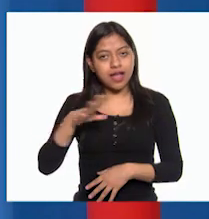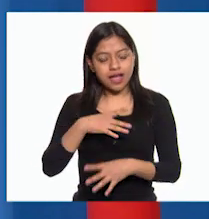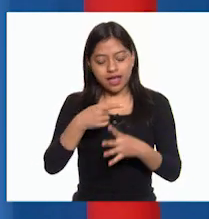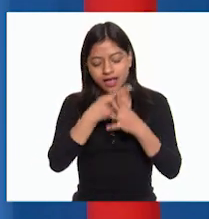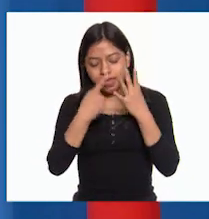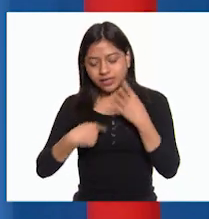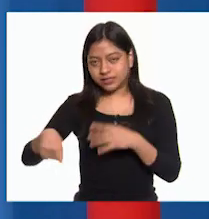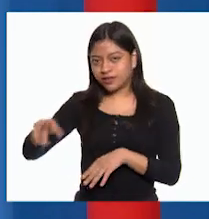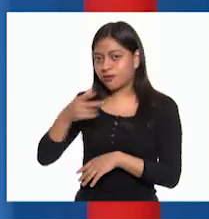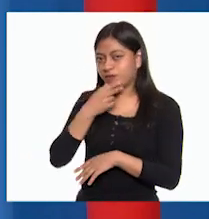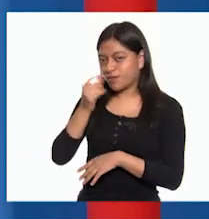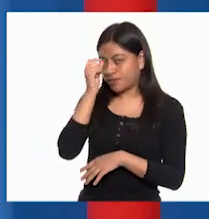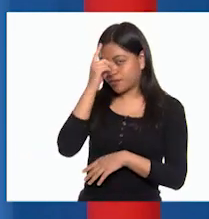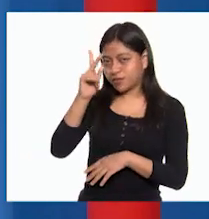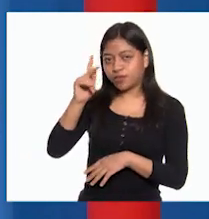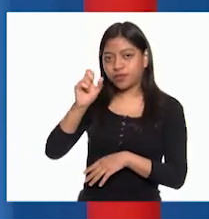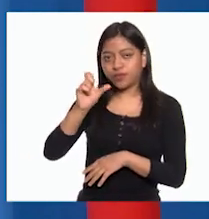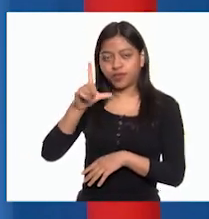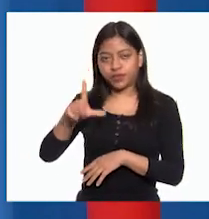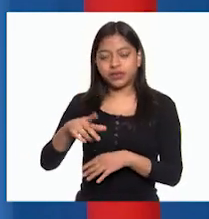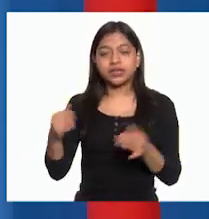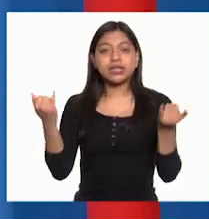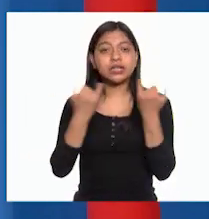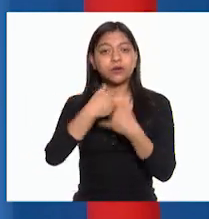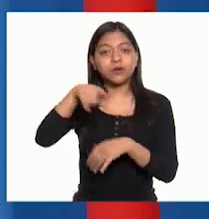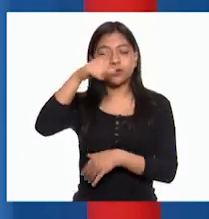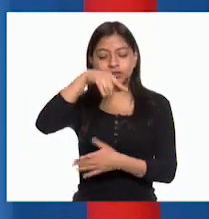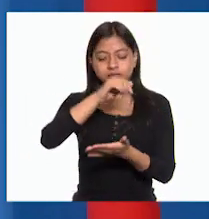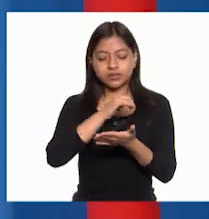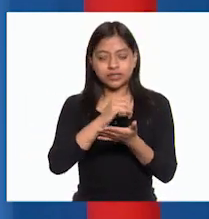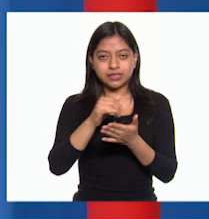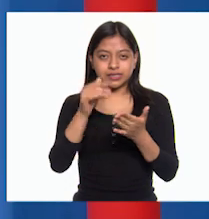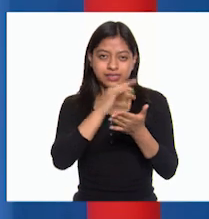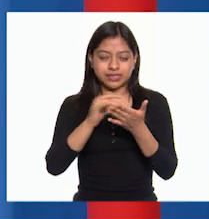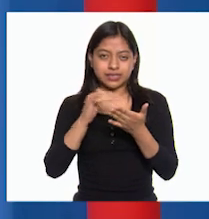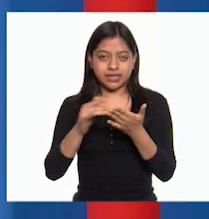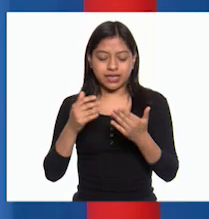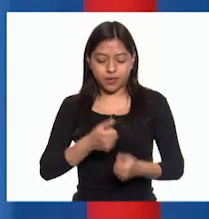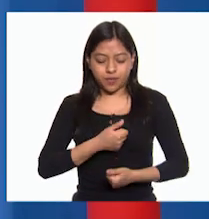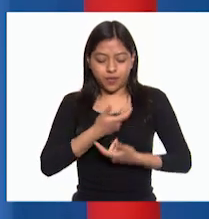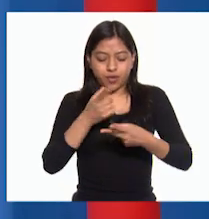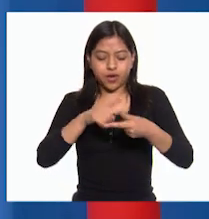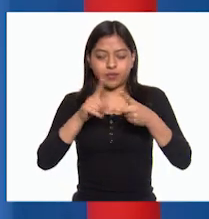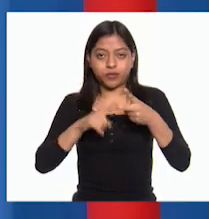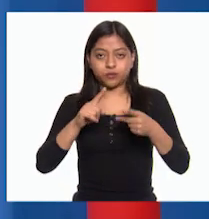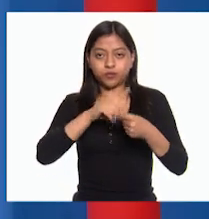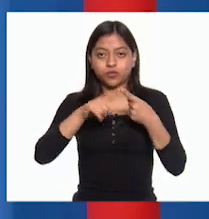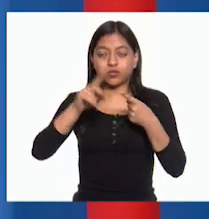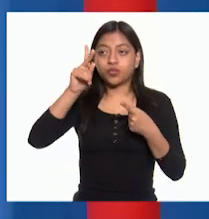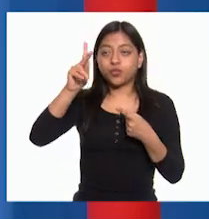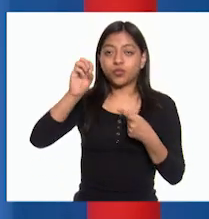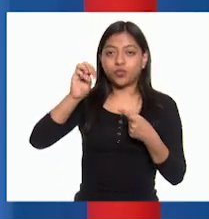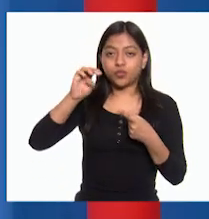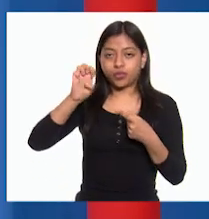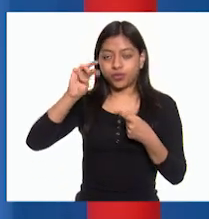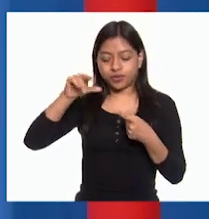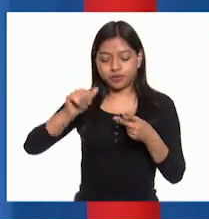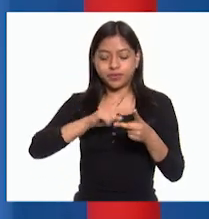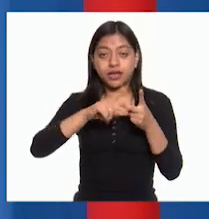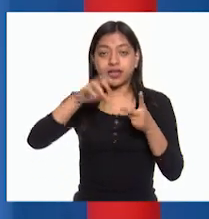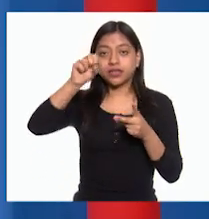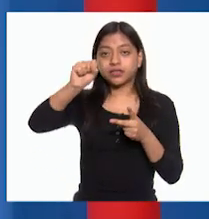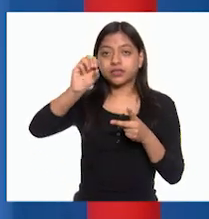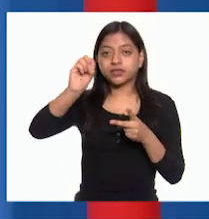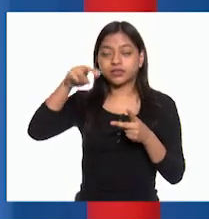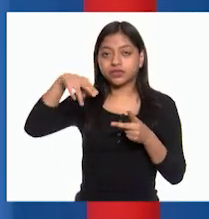de Paul Valéry. En particular, leímos 2 poemas de Salvador Novo, poema y soneto, y analizamos